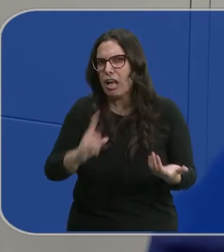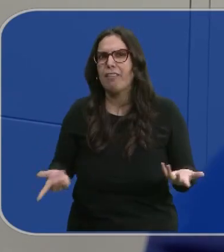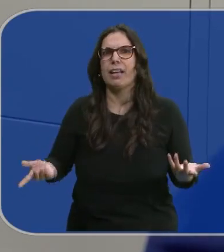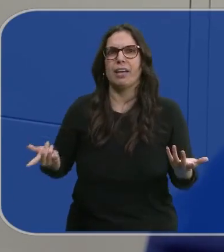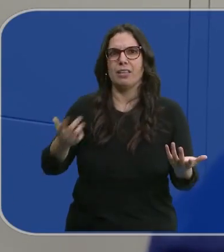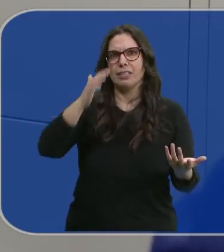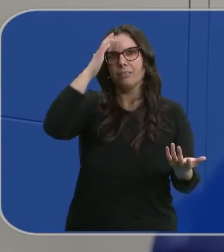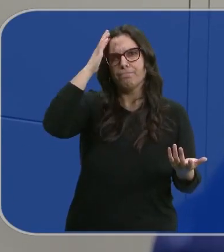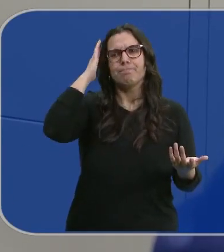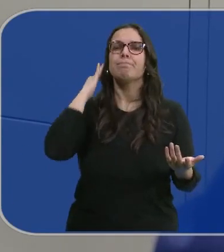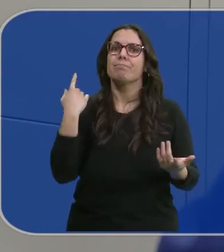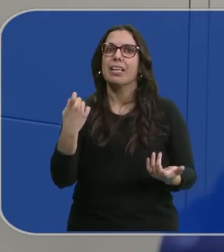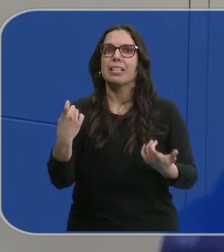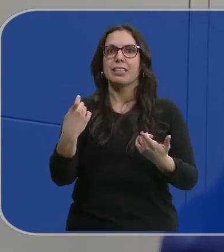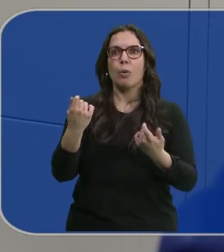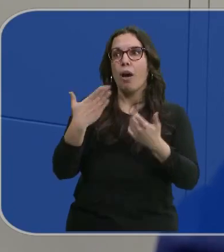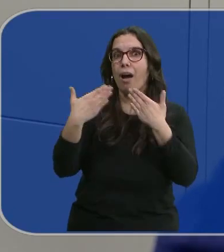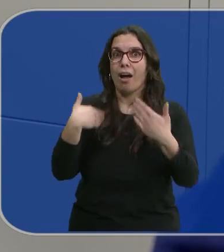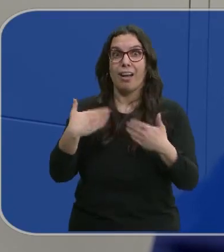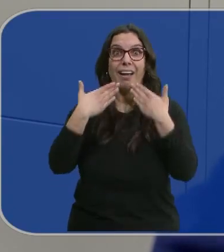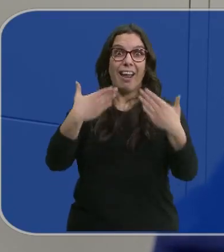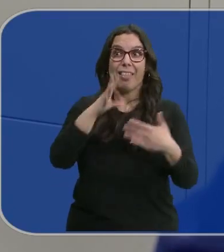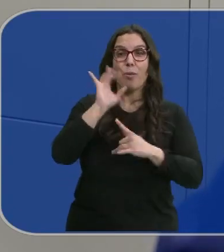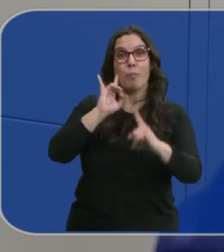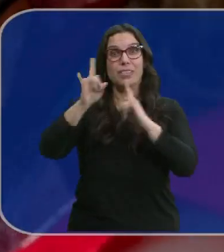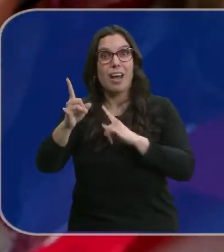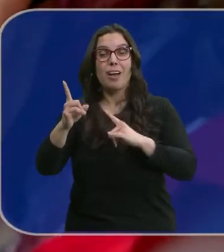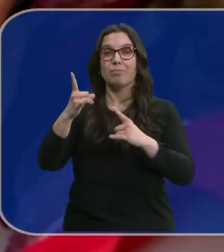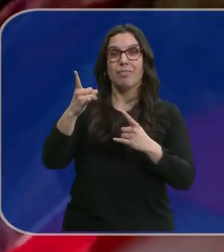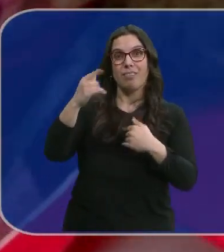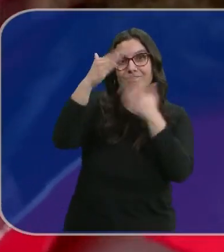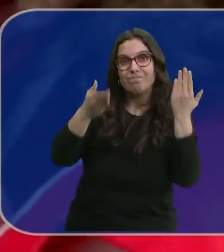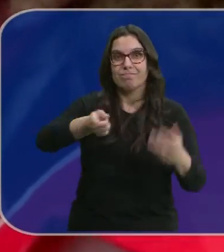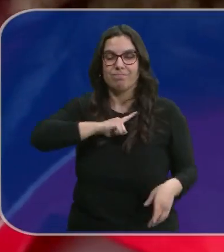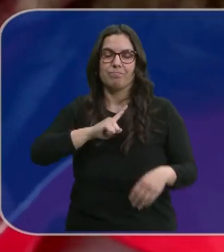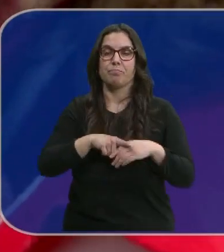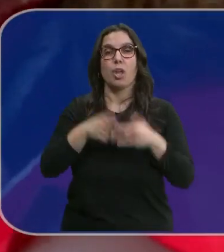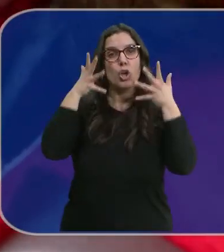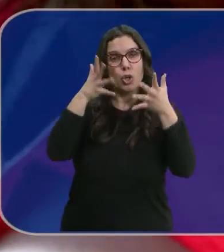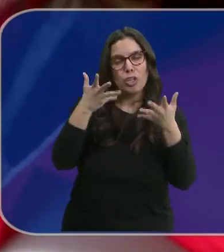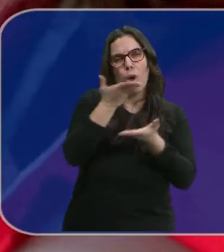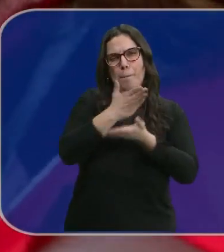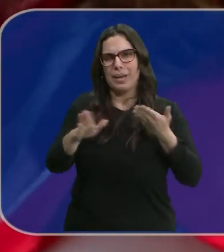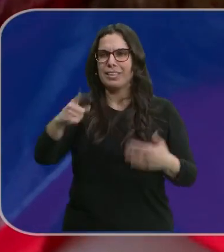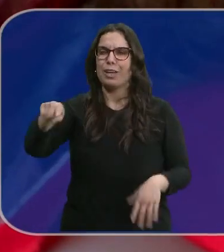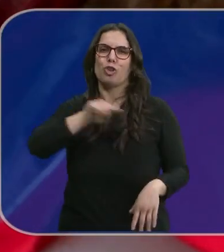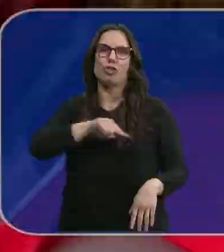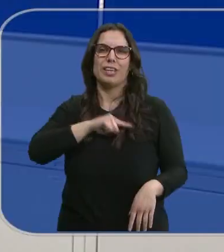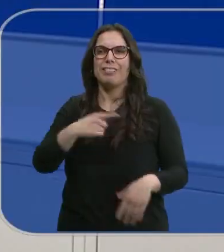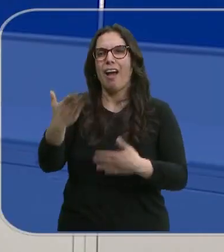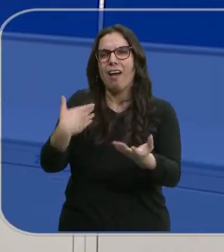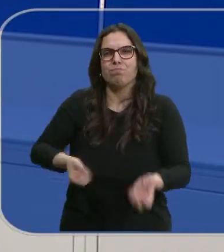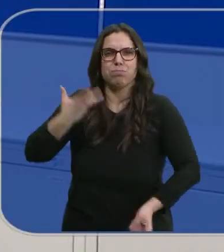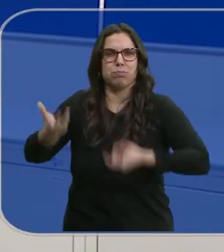ellos, entonces necesitan eso y agradecen un montón de que venga alguien y hable con ellos. Independientemente de los consejos, sienten que tienen alguien a quien